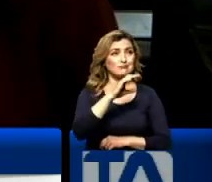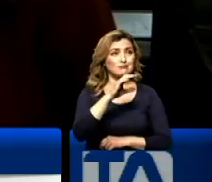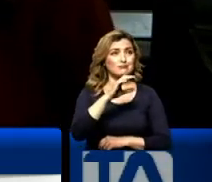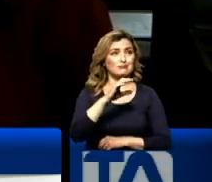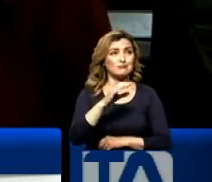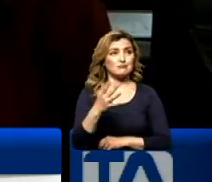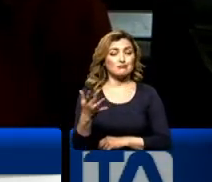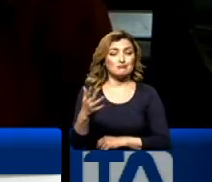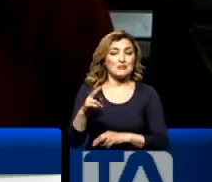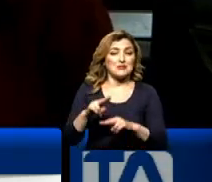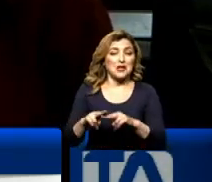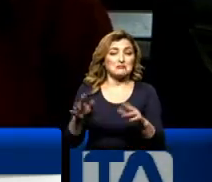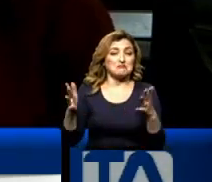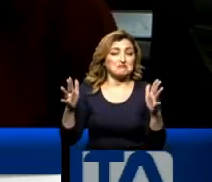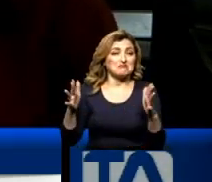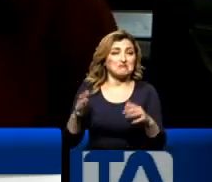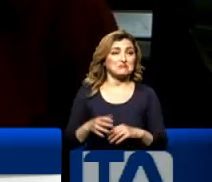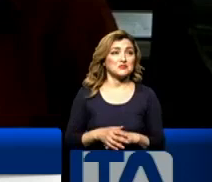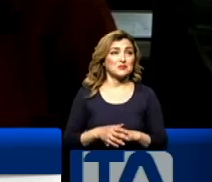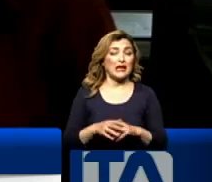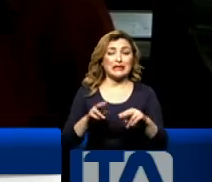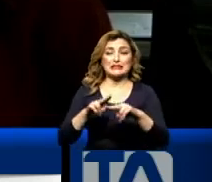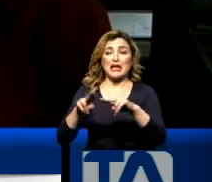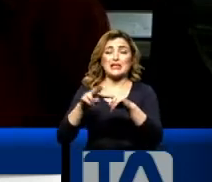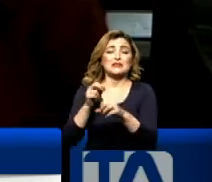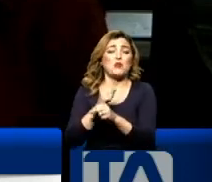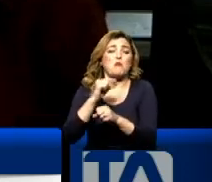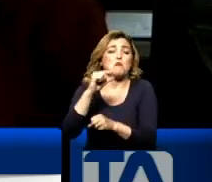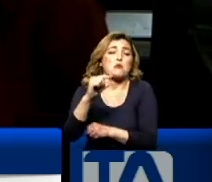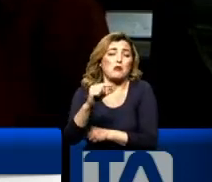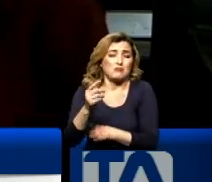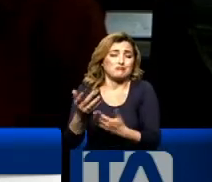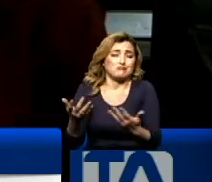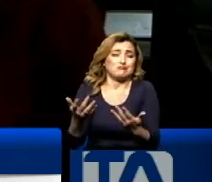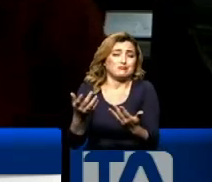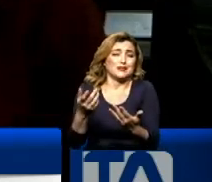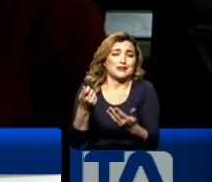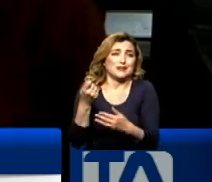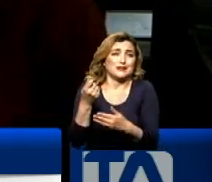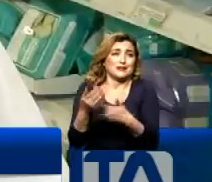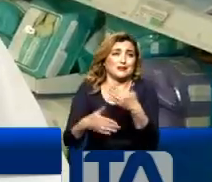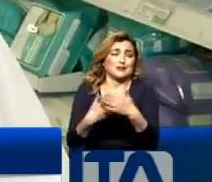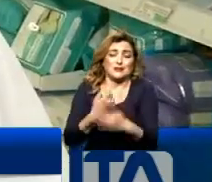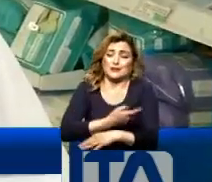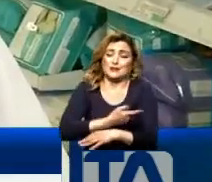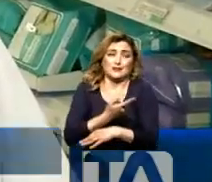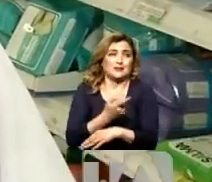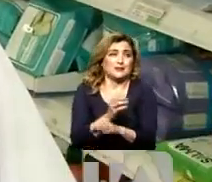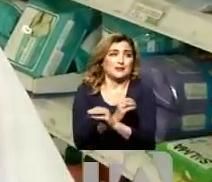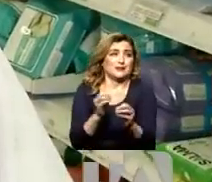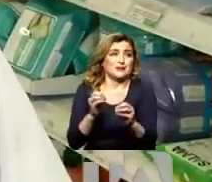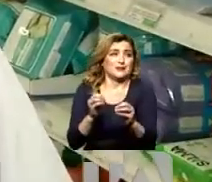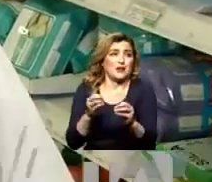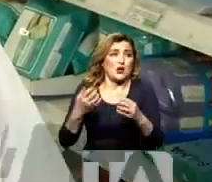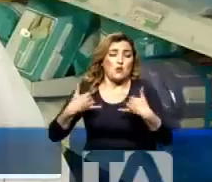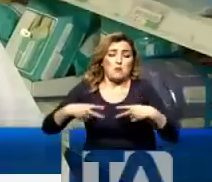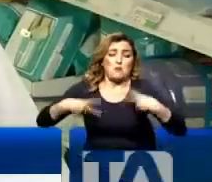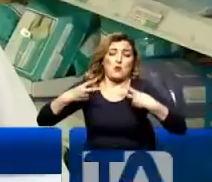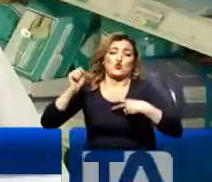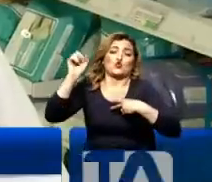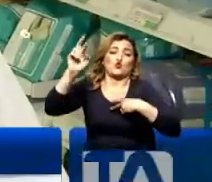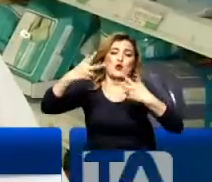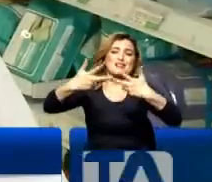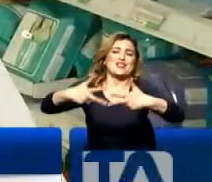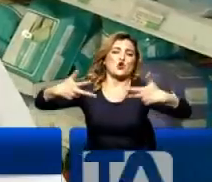a mi casa porque dijo que eran pocas las unidades que estaban trabajando. Dinero para todos los días no tenemos. Yo vivo en Chirigoyo, más adentro, entonces tuve